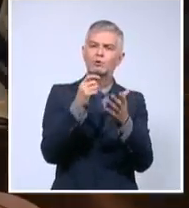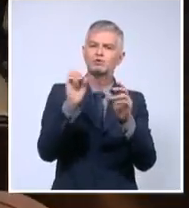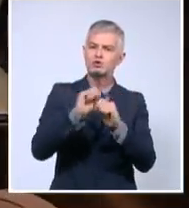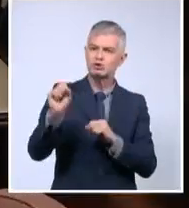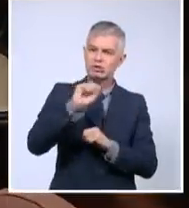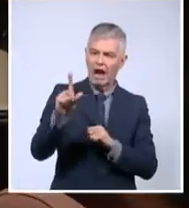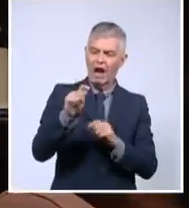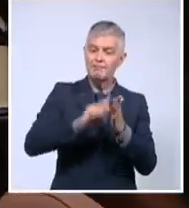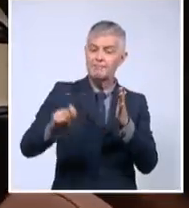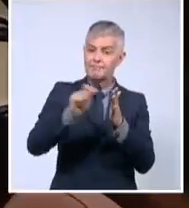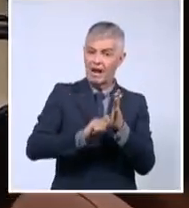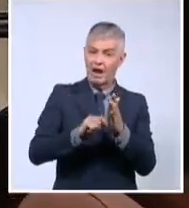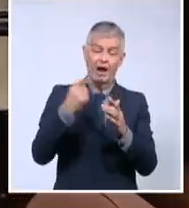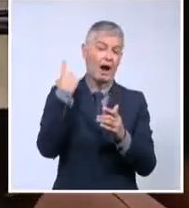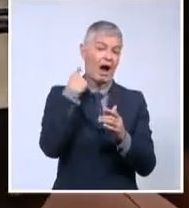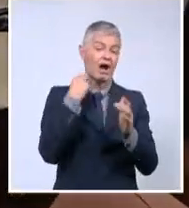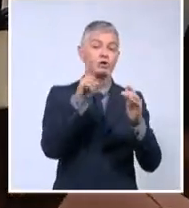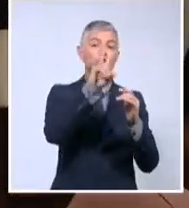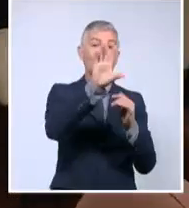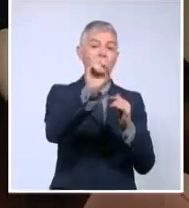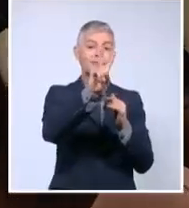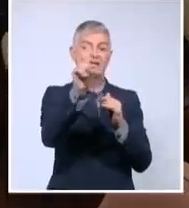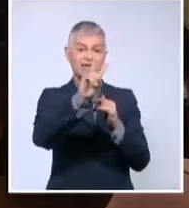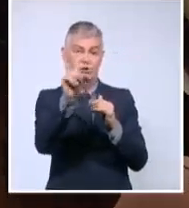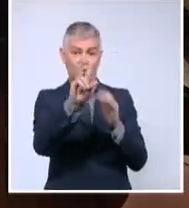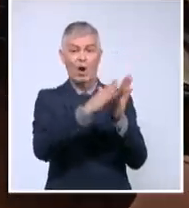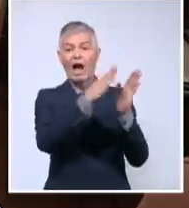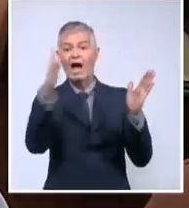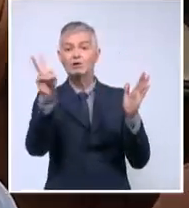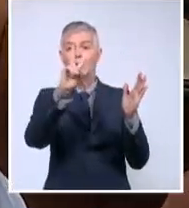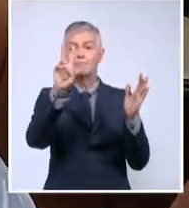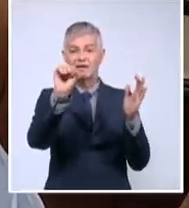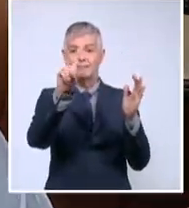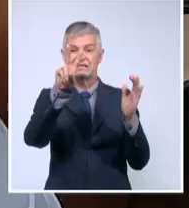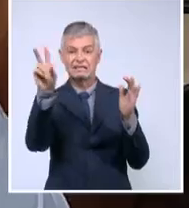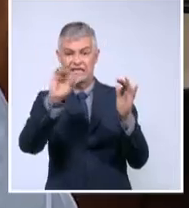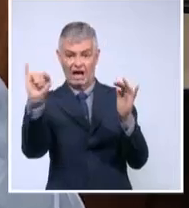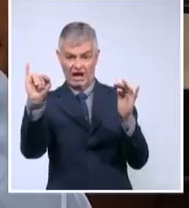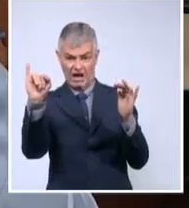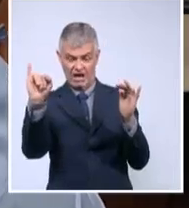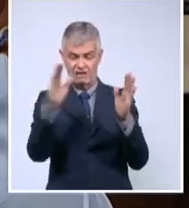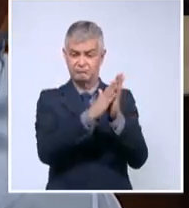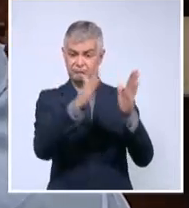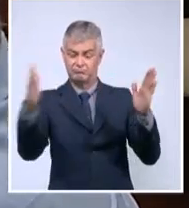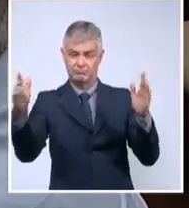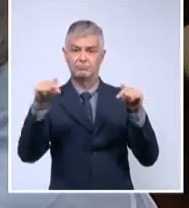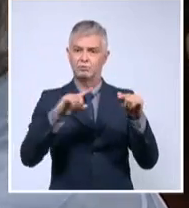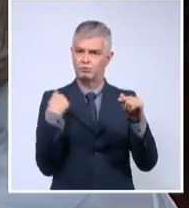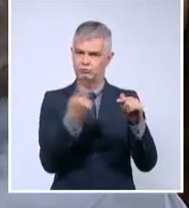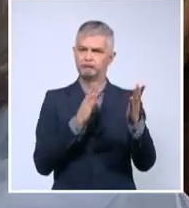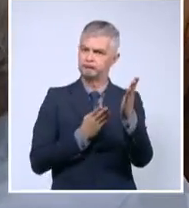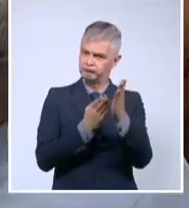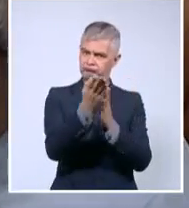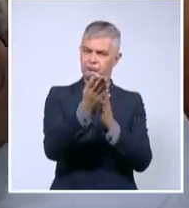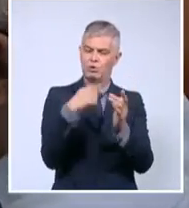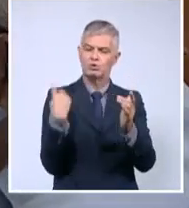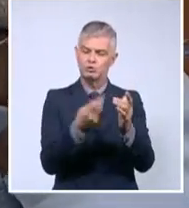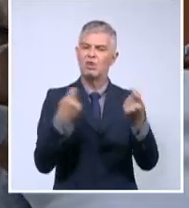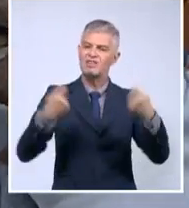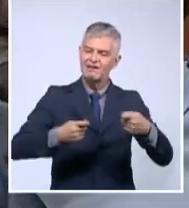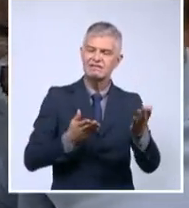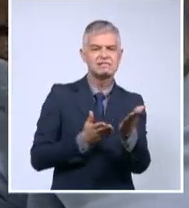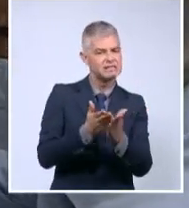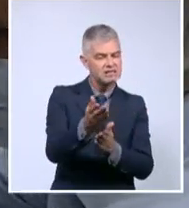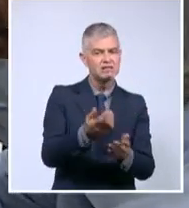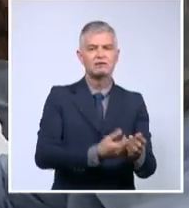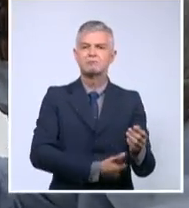periodo del 2022 al 2026. Para ello es preciso continuar avanzando con mayor celeridad